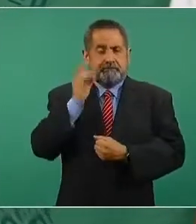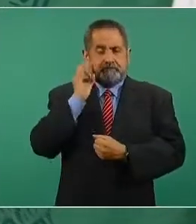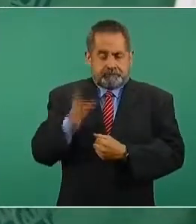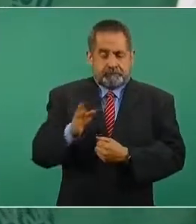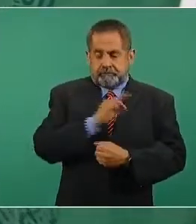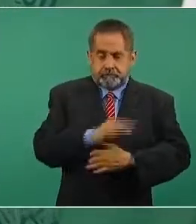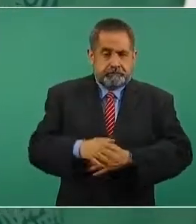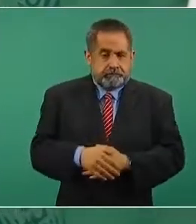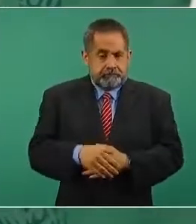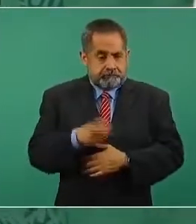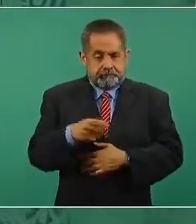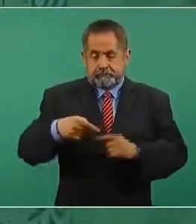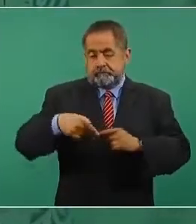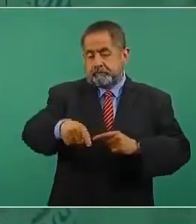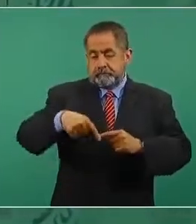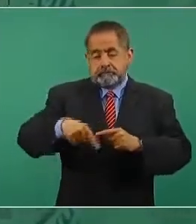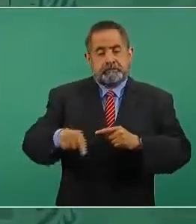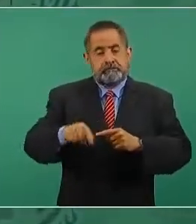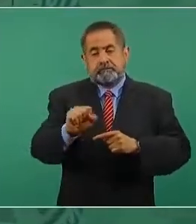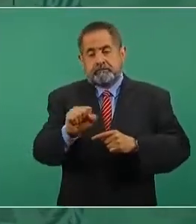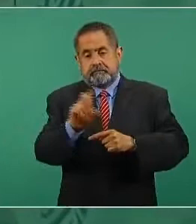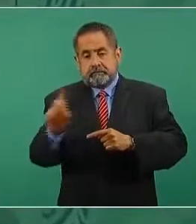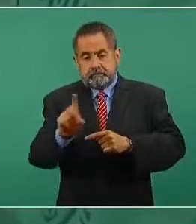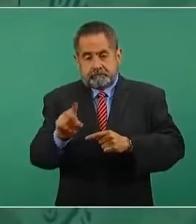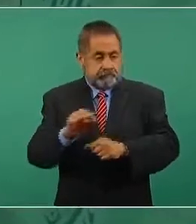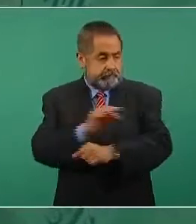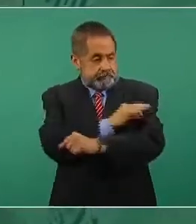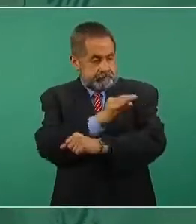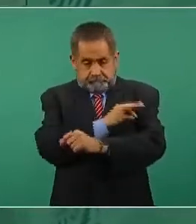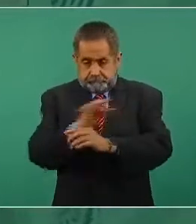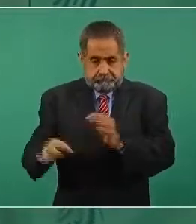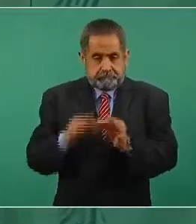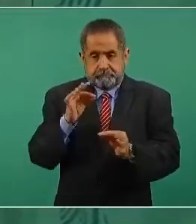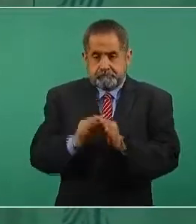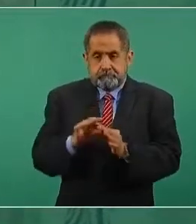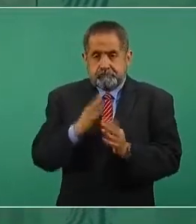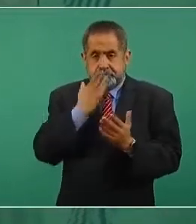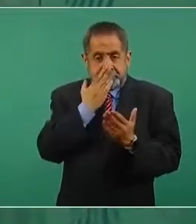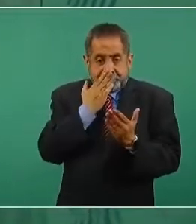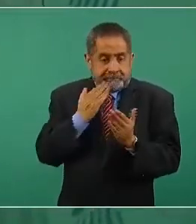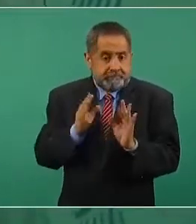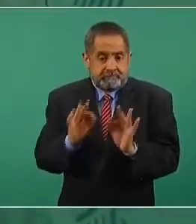A partir de este fin de semana pueden comenzar